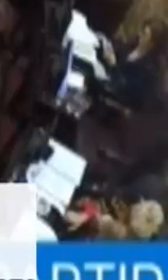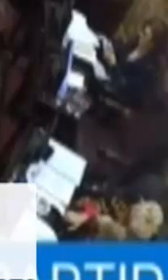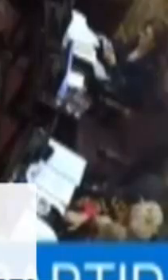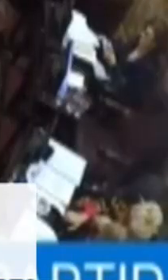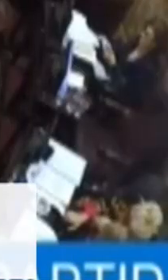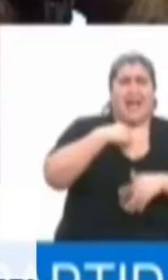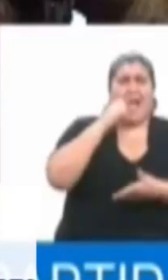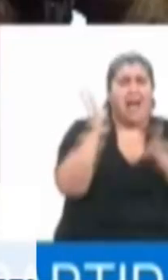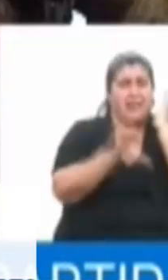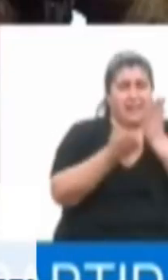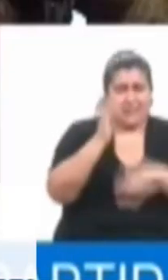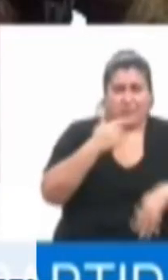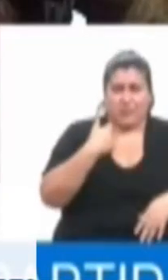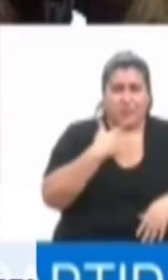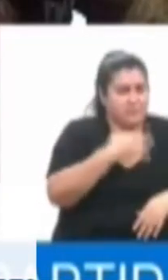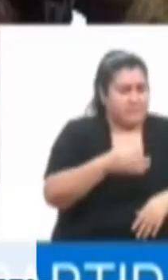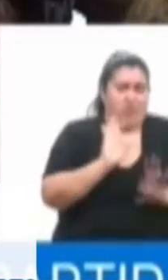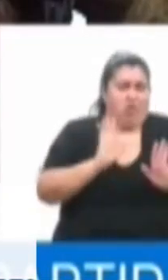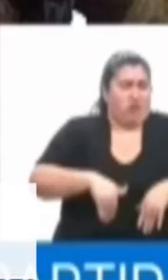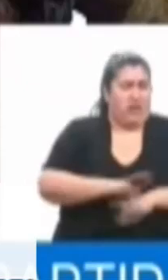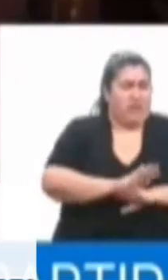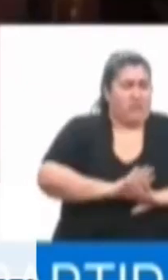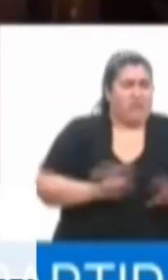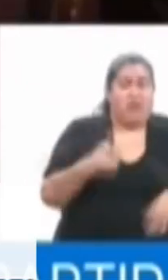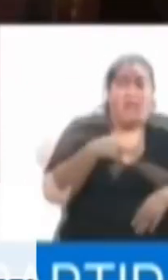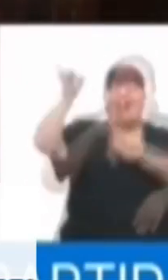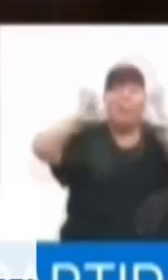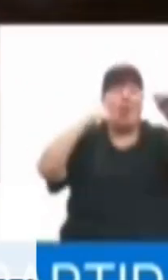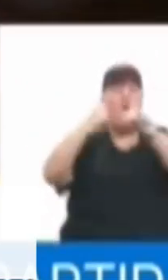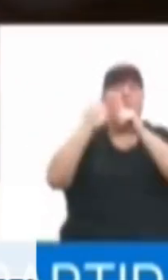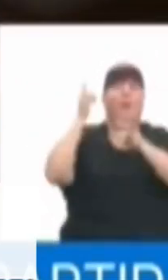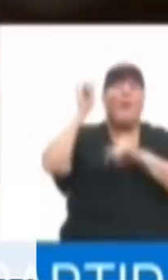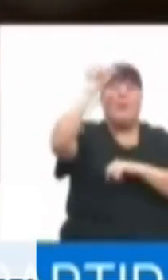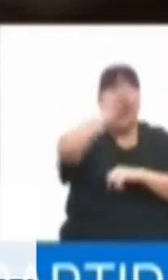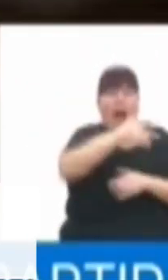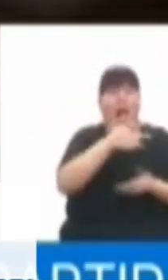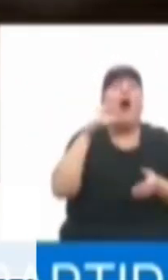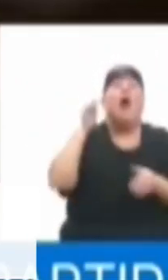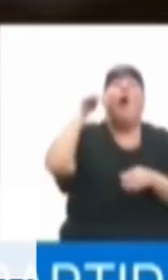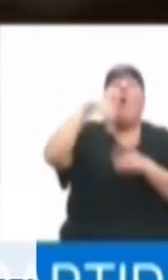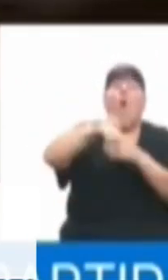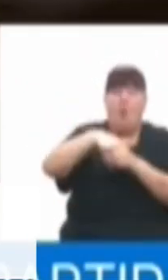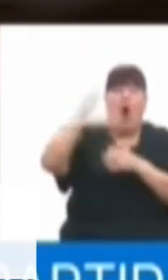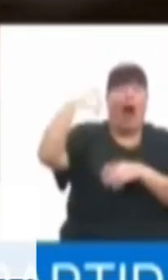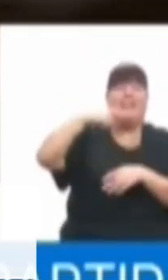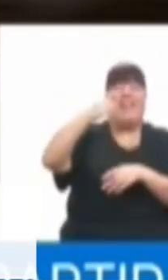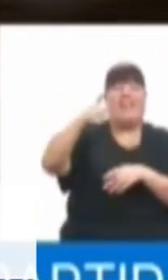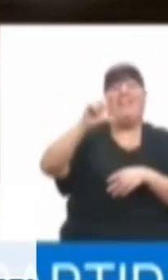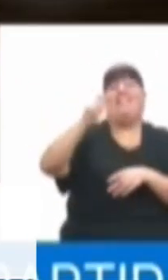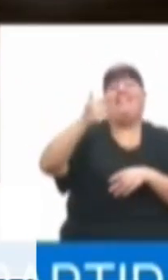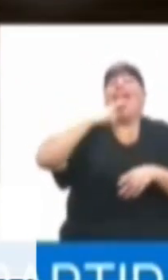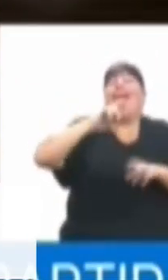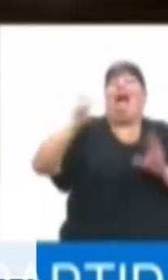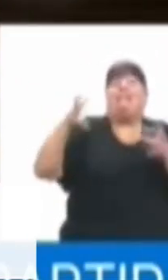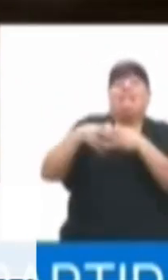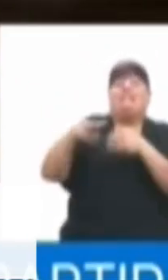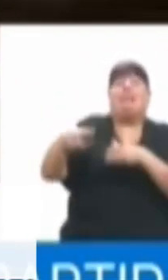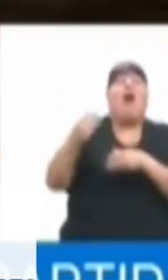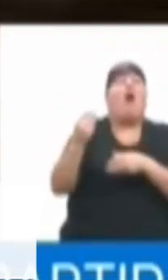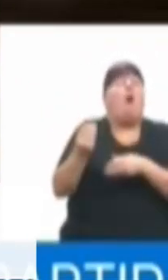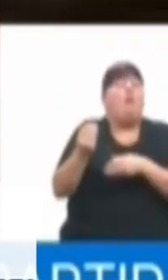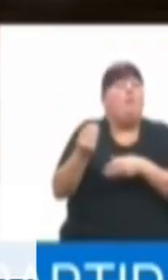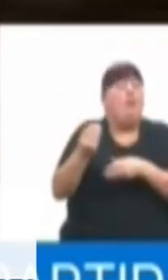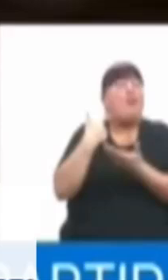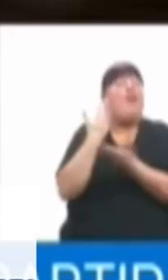laboral. Para el gobierno es una apuesta muy fuerte porque desde la perspectiva del gobierno se